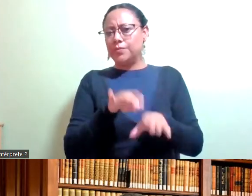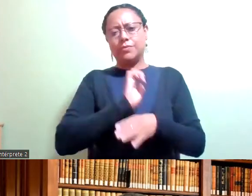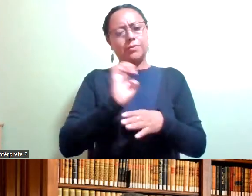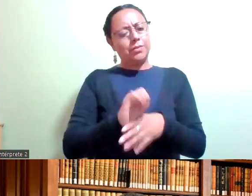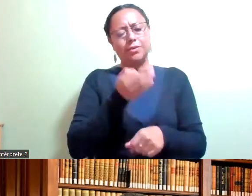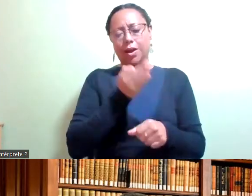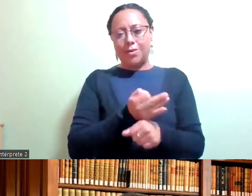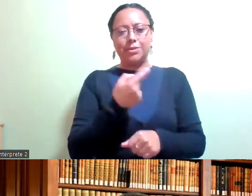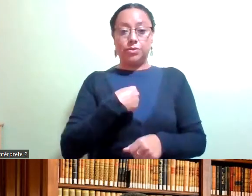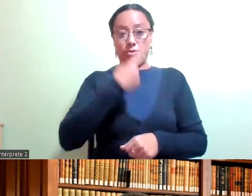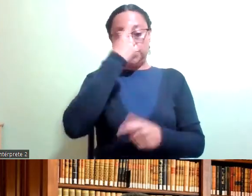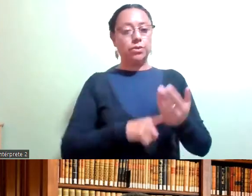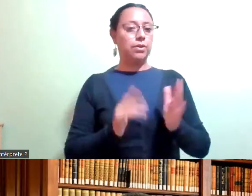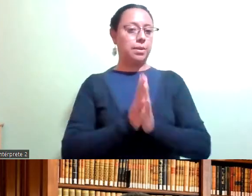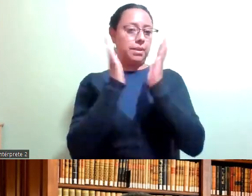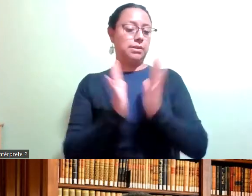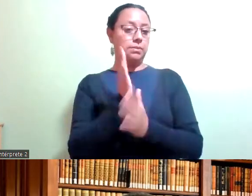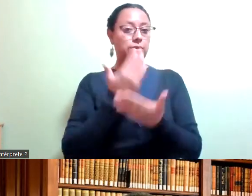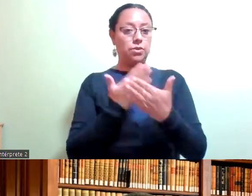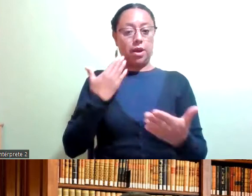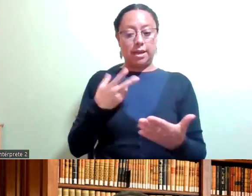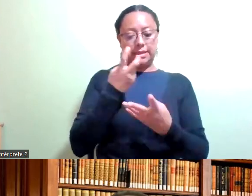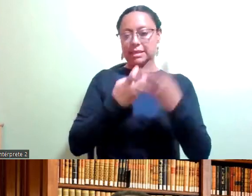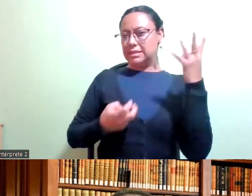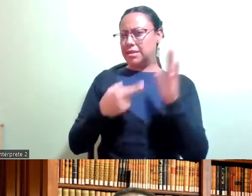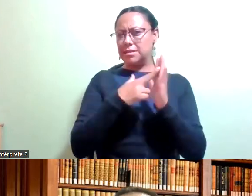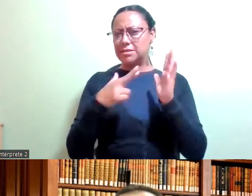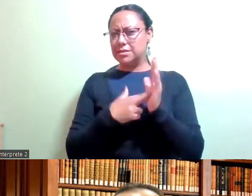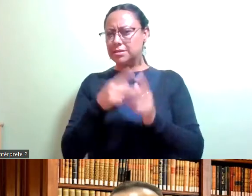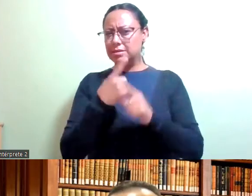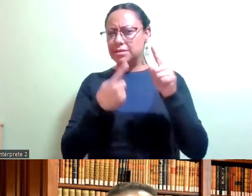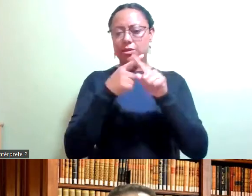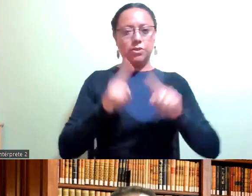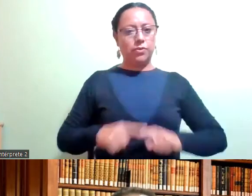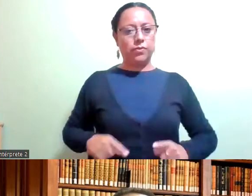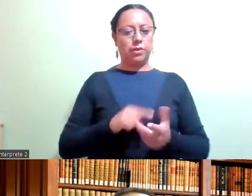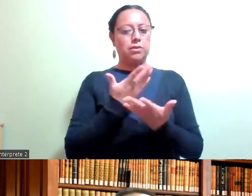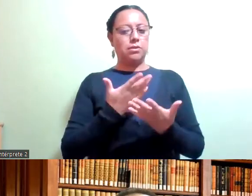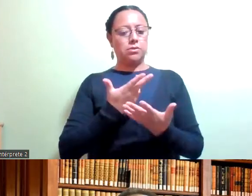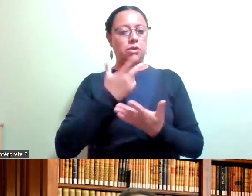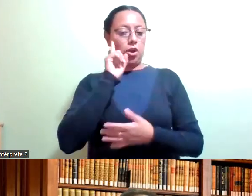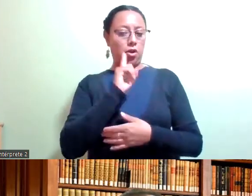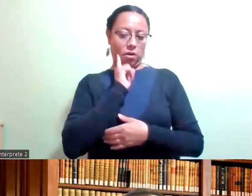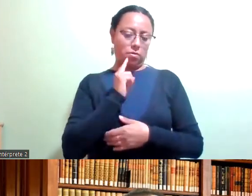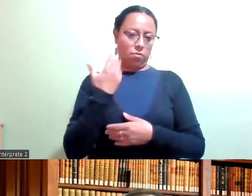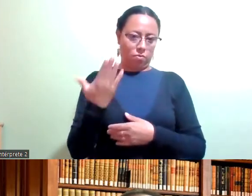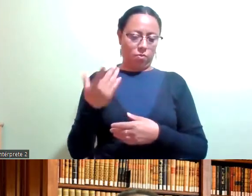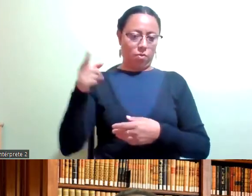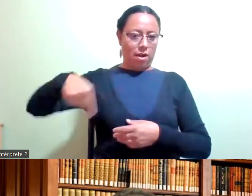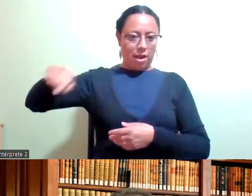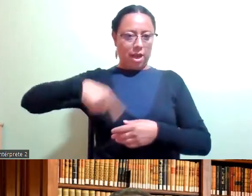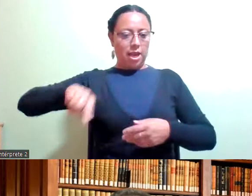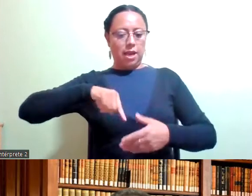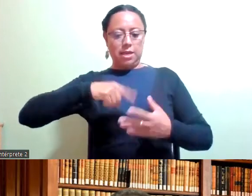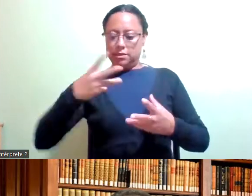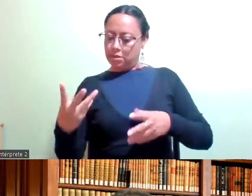la participación anterior cuáles son esos parámetros de género que no contempla la propuesta del diputado Uricho. Me